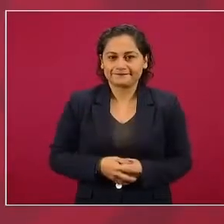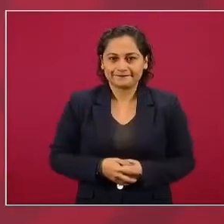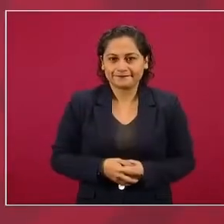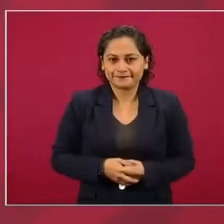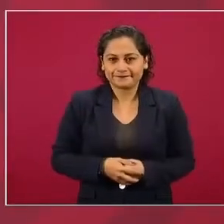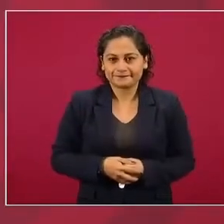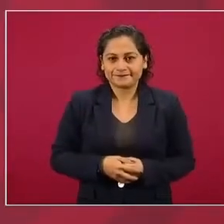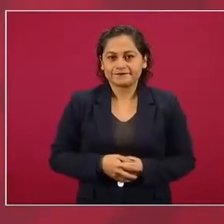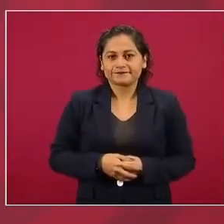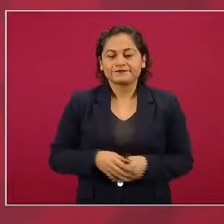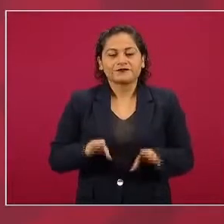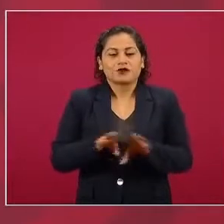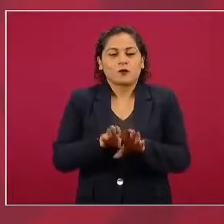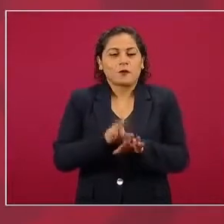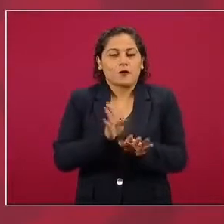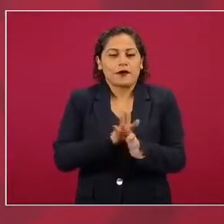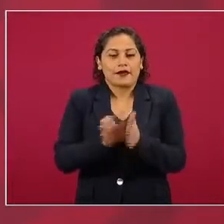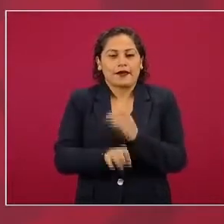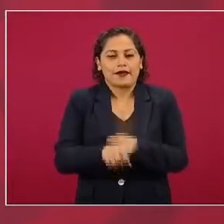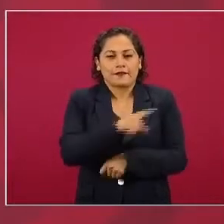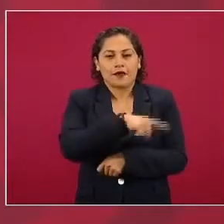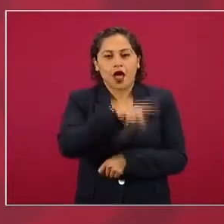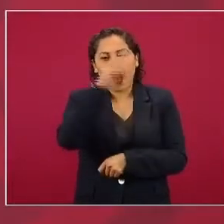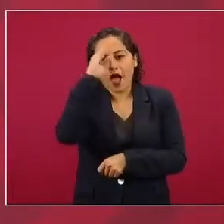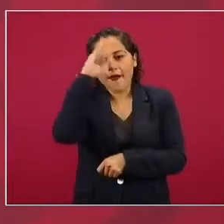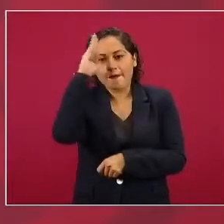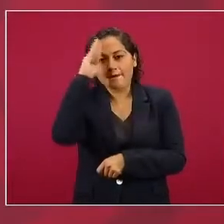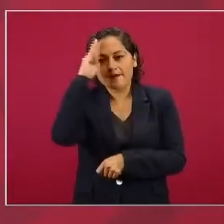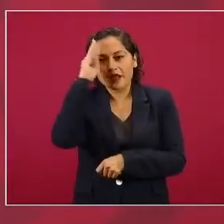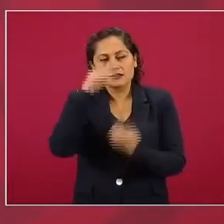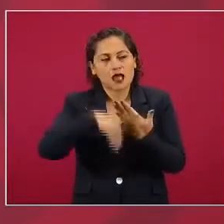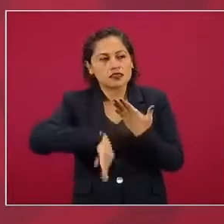entre más campañas hay en contra nuestra,